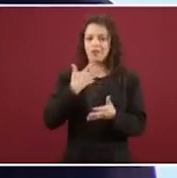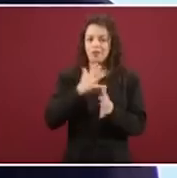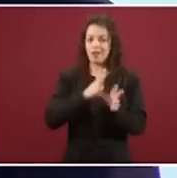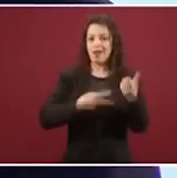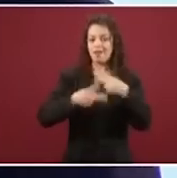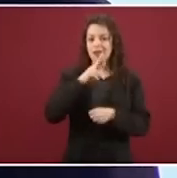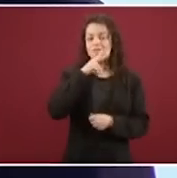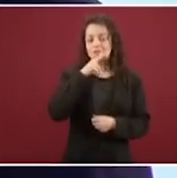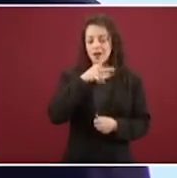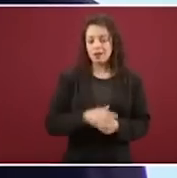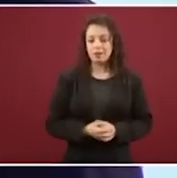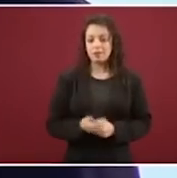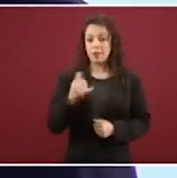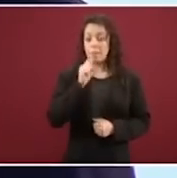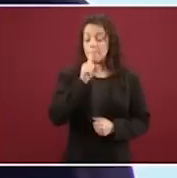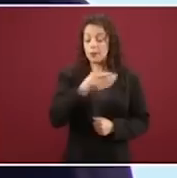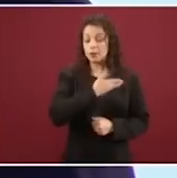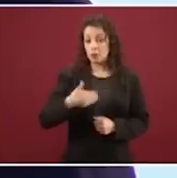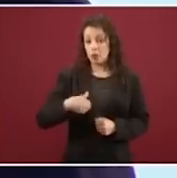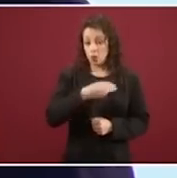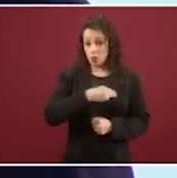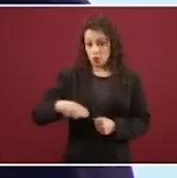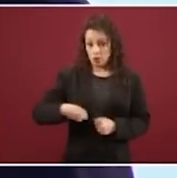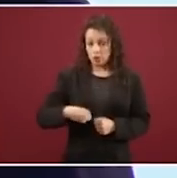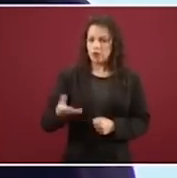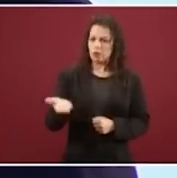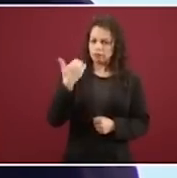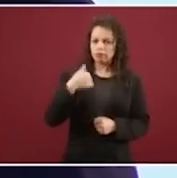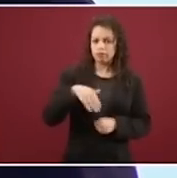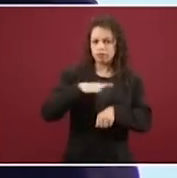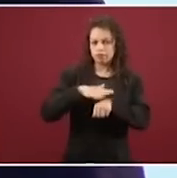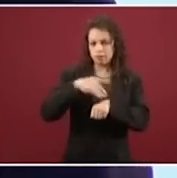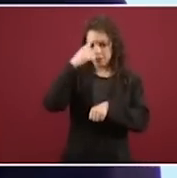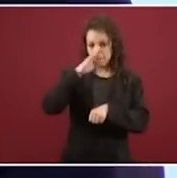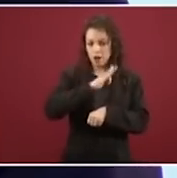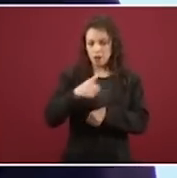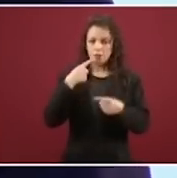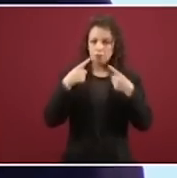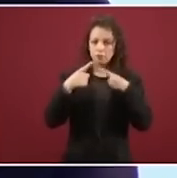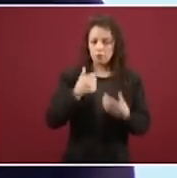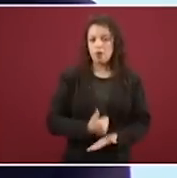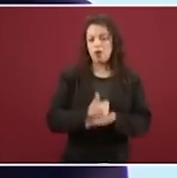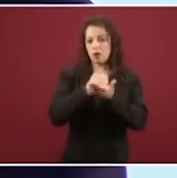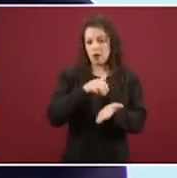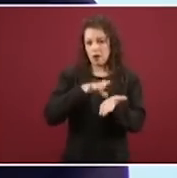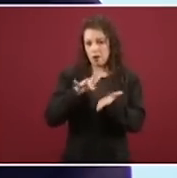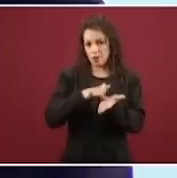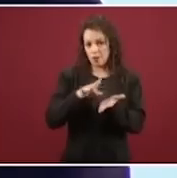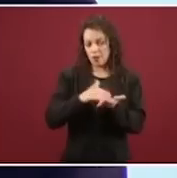a los presidentes municipales para que ayuden a resolver estos problemas. ¿Qué es lo que